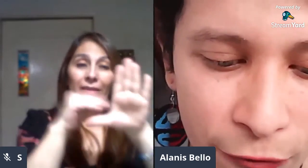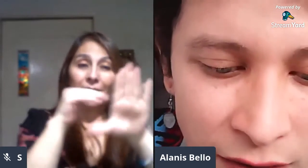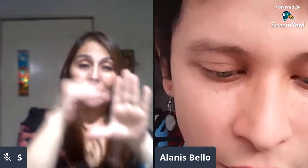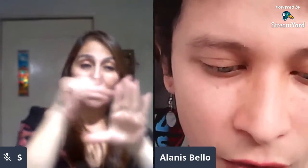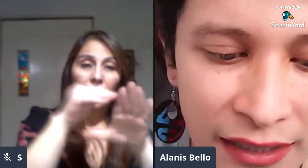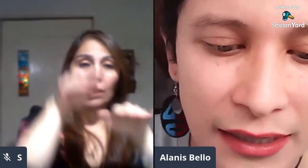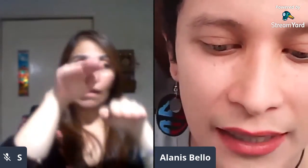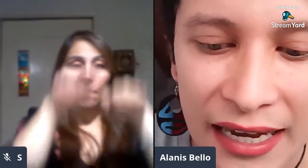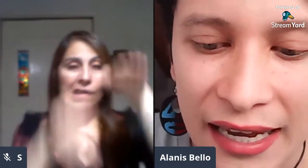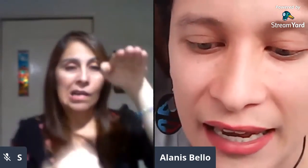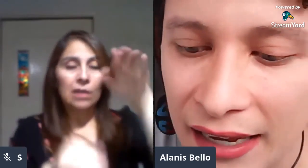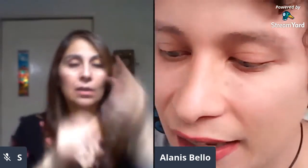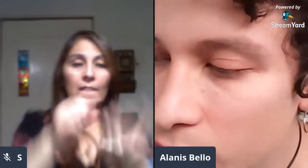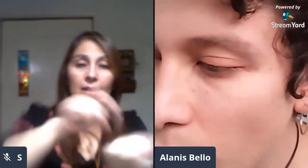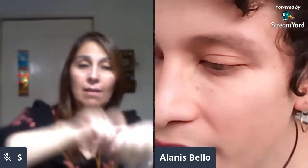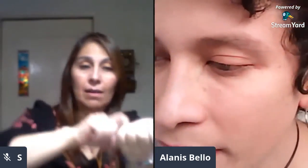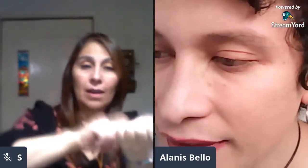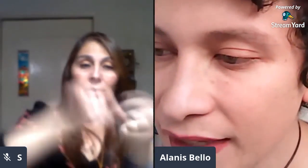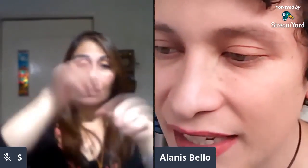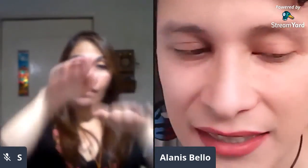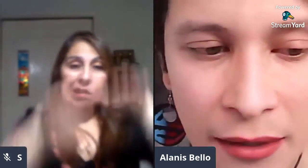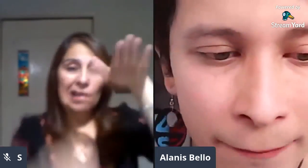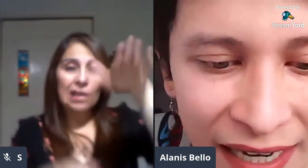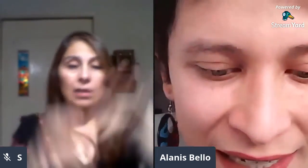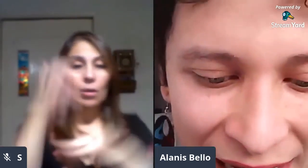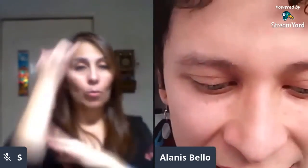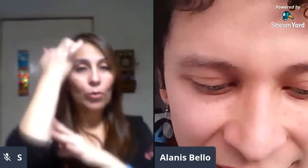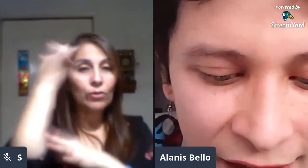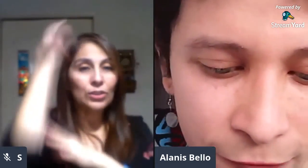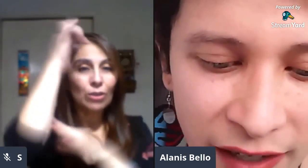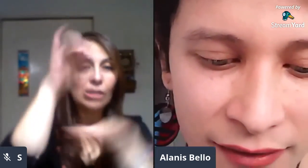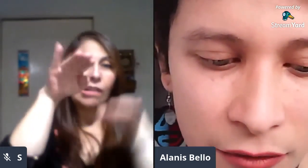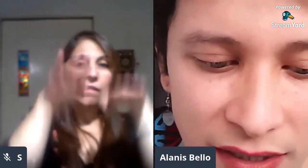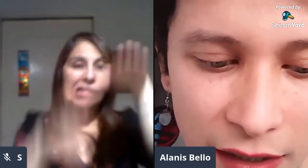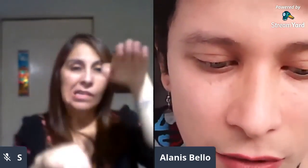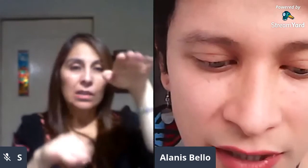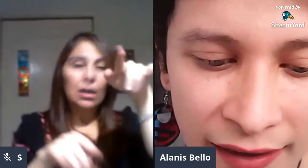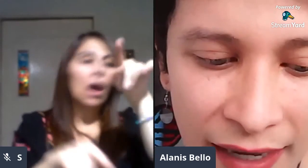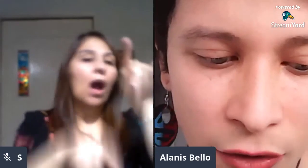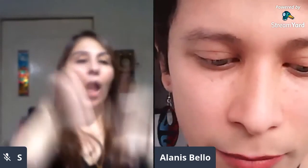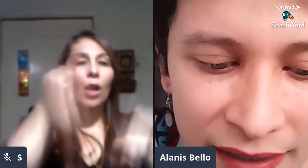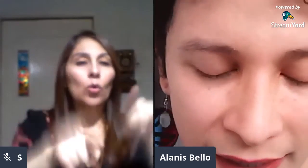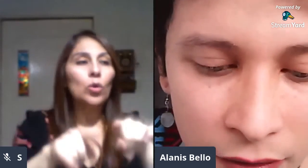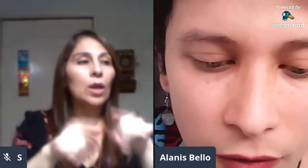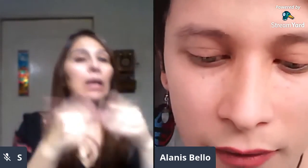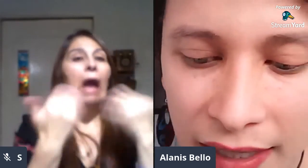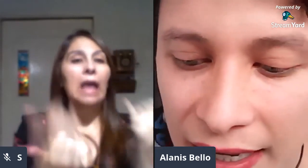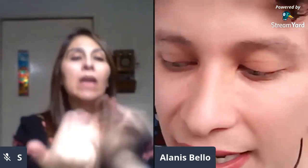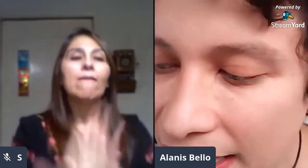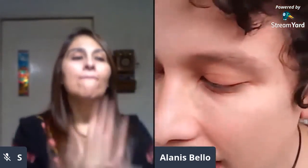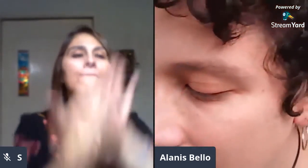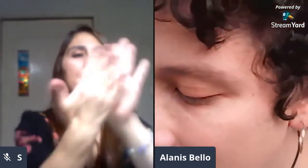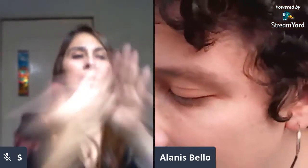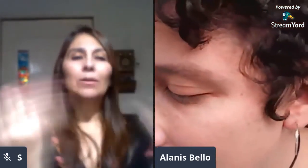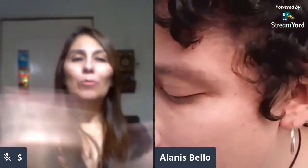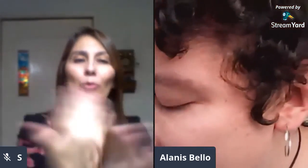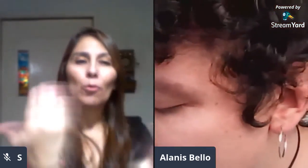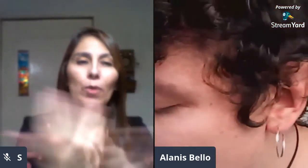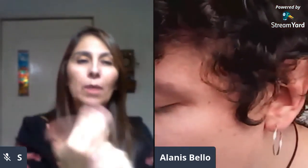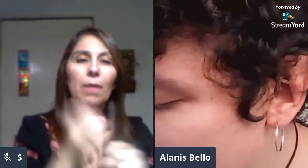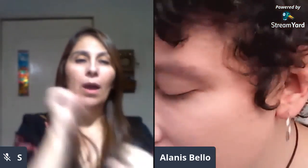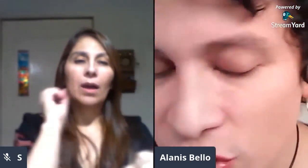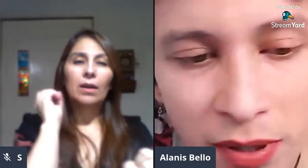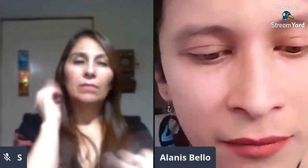las profesiones que actualmente están en la línea de frente en nuestra sociedad combatiendo